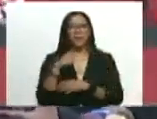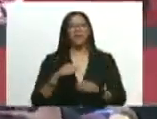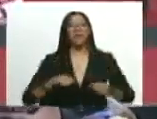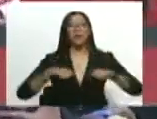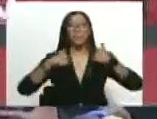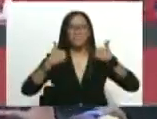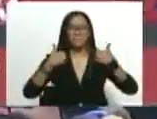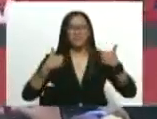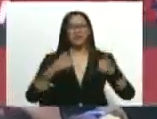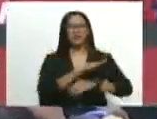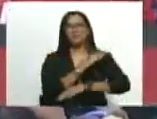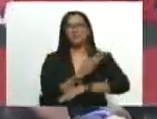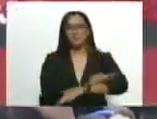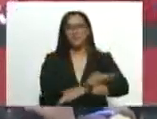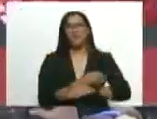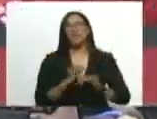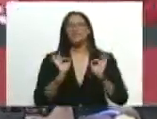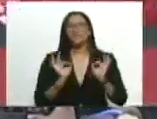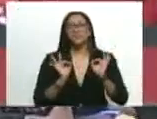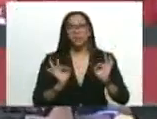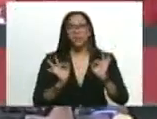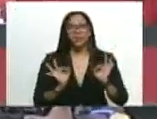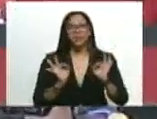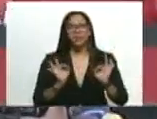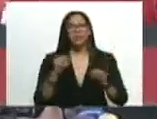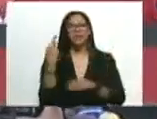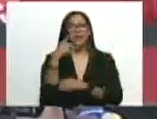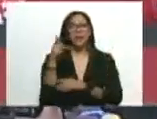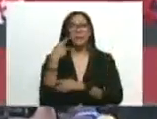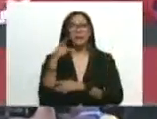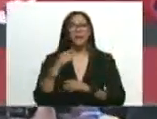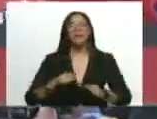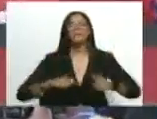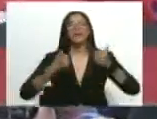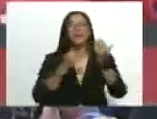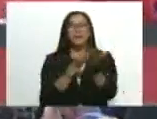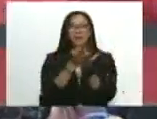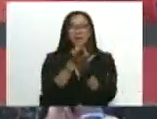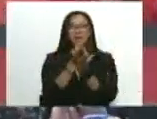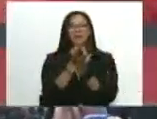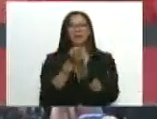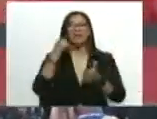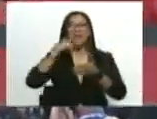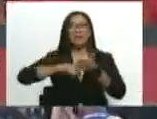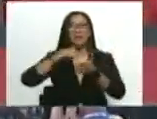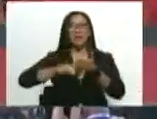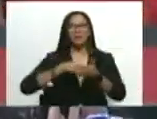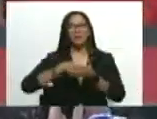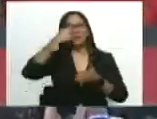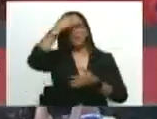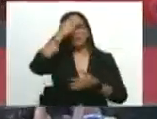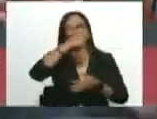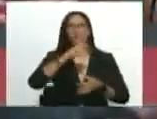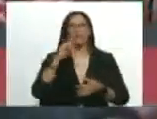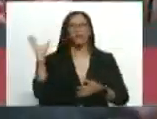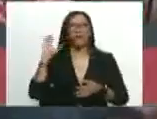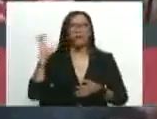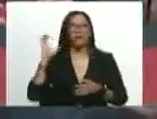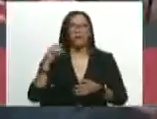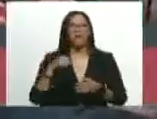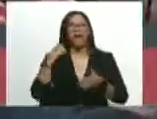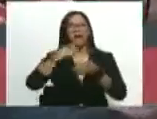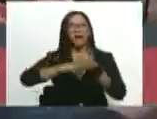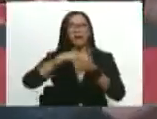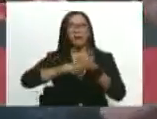irredenta y sobre todo la parroquia más Leal a las luchas del pueblo de Caracas a las